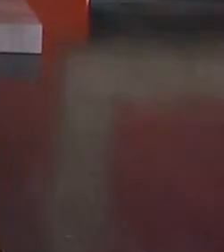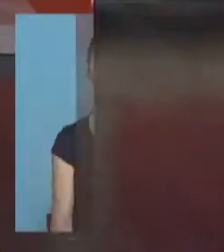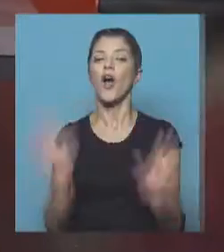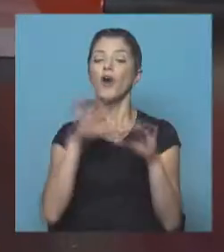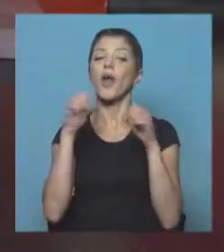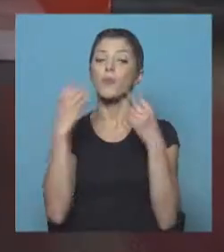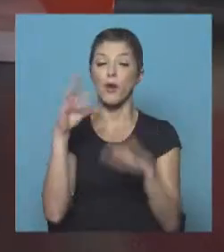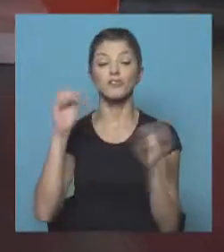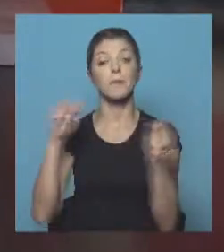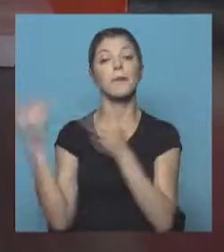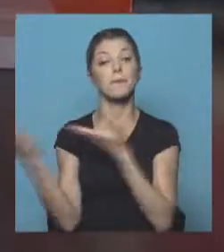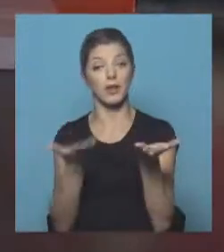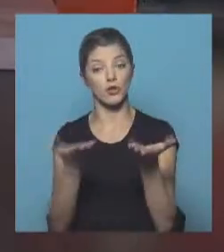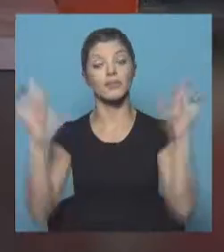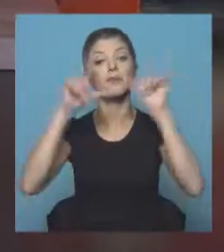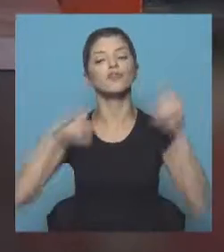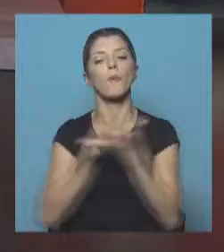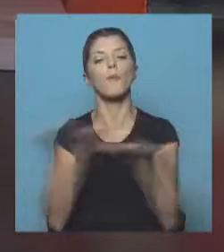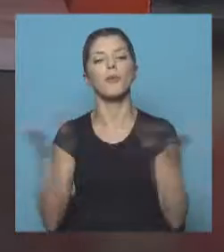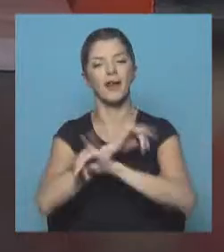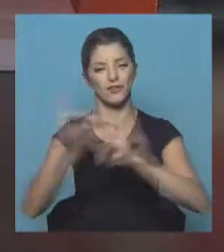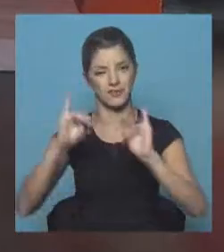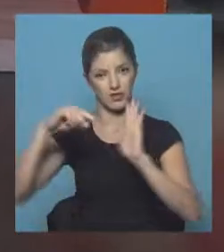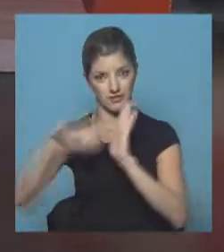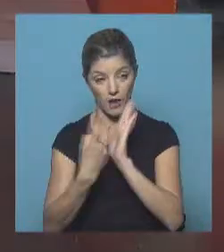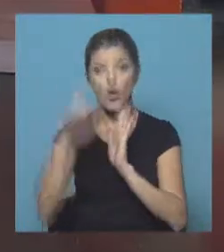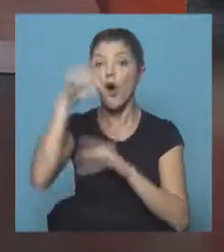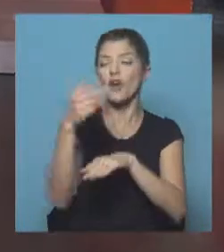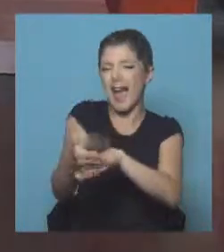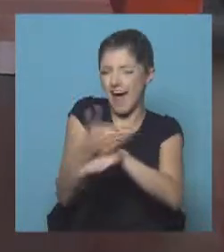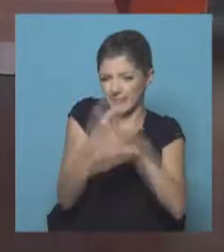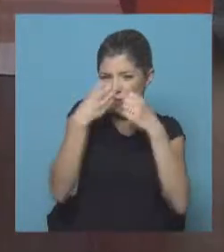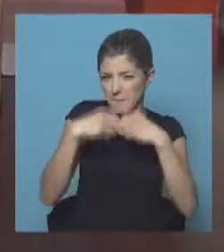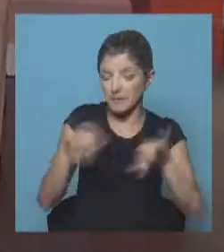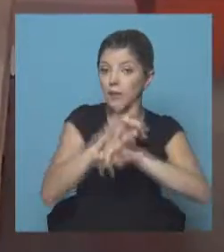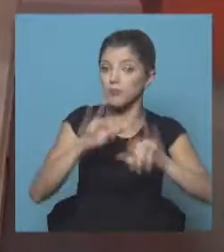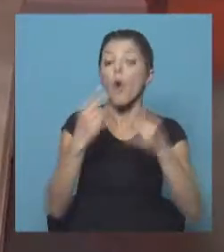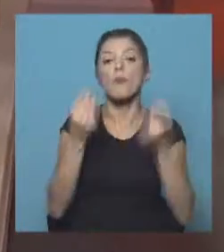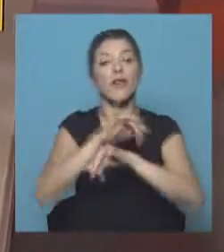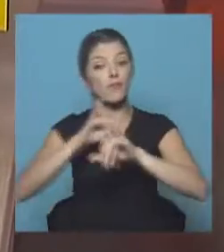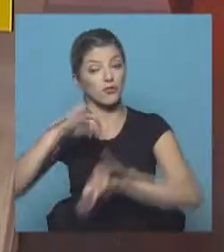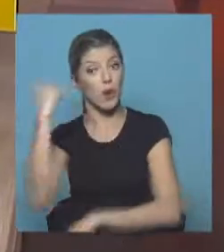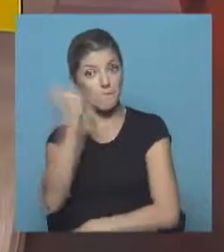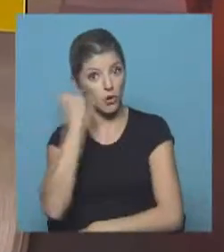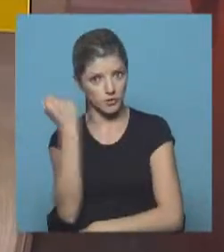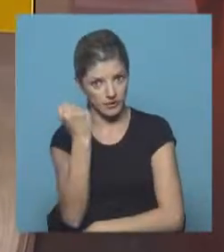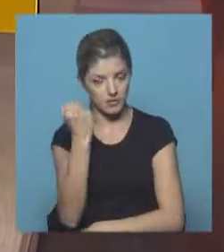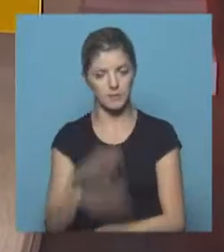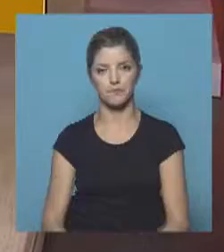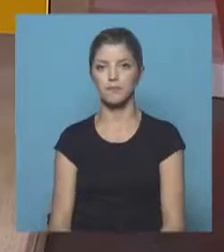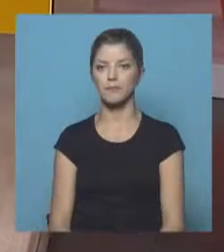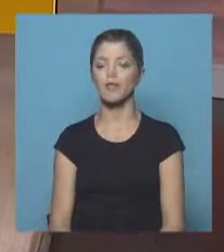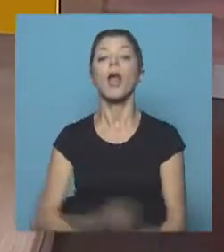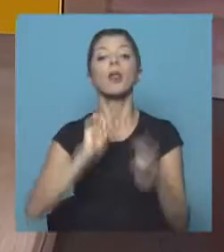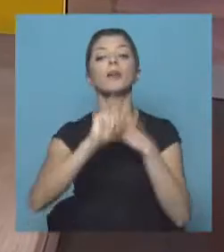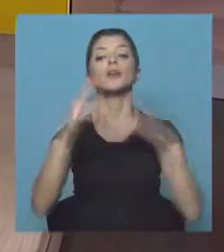Hola, buenas noches, bienvenidos al noticiero central de la televisión pública argentina, que hoy abrimos unos minutos antes porque hay un anuncio de importancia que va a comenzar. Vamos